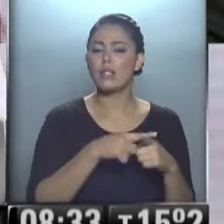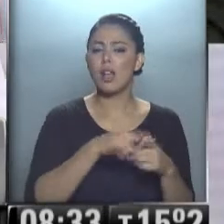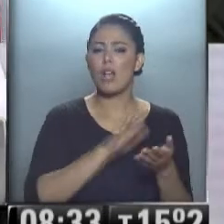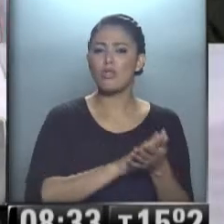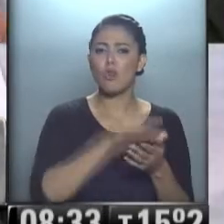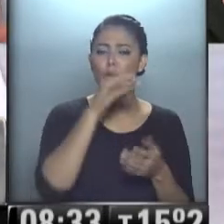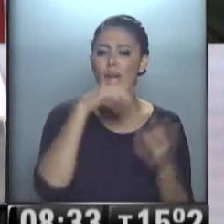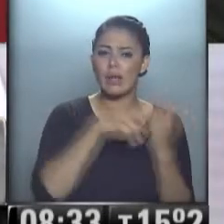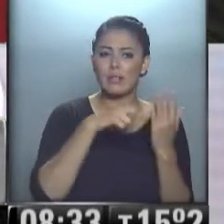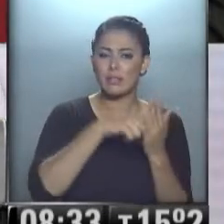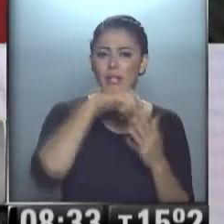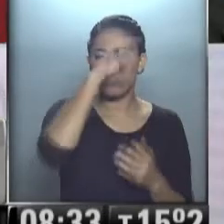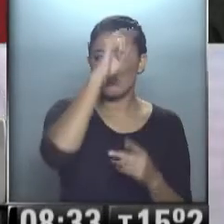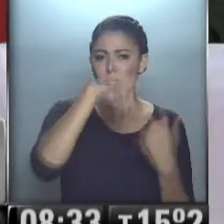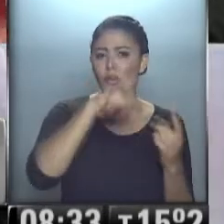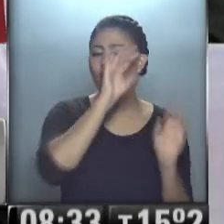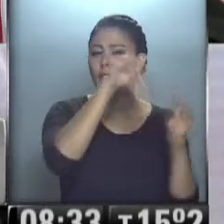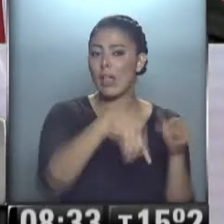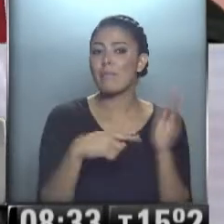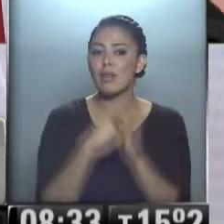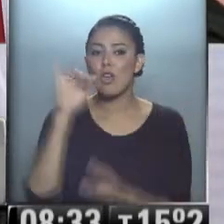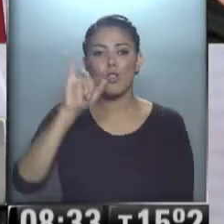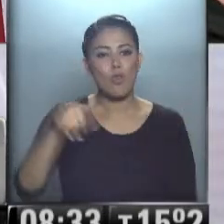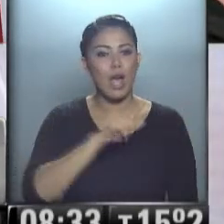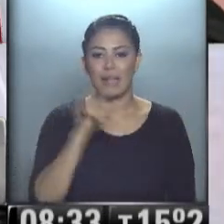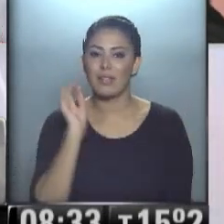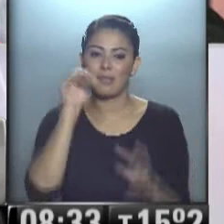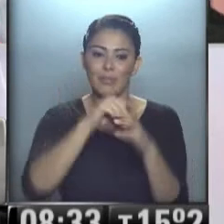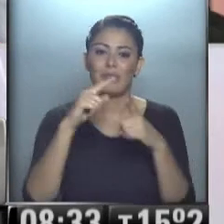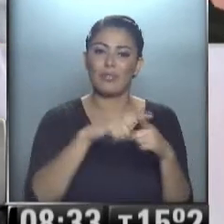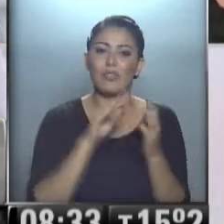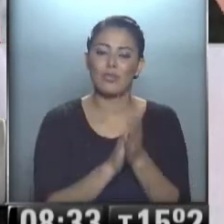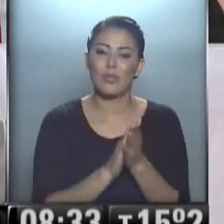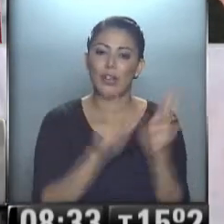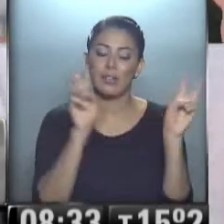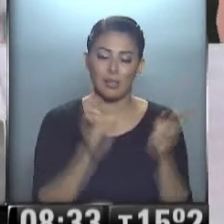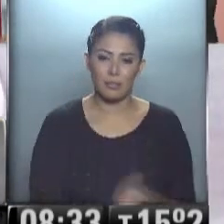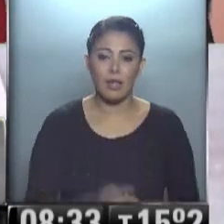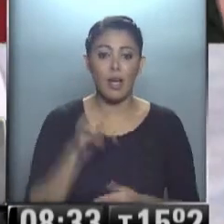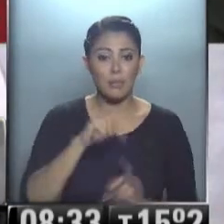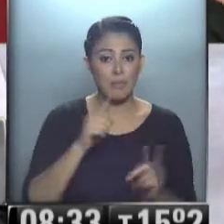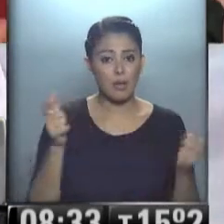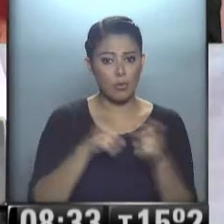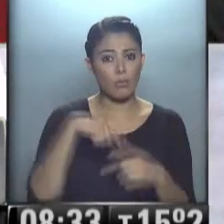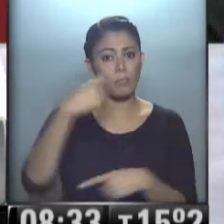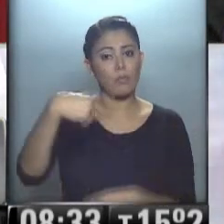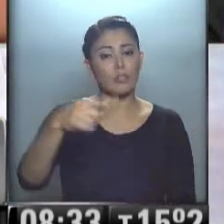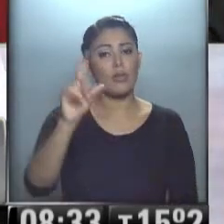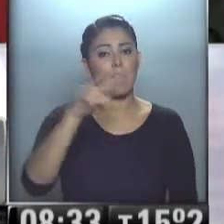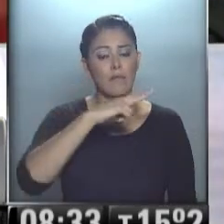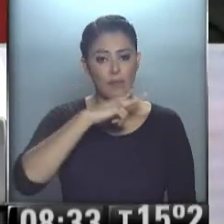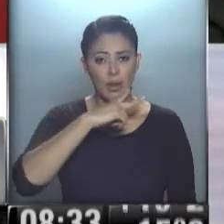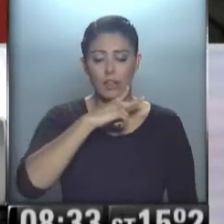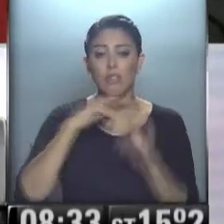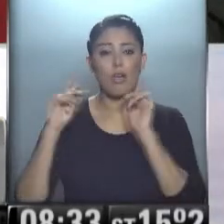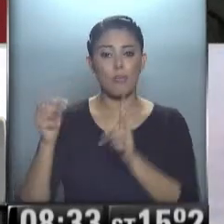gobierno pero que no aceptan la convocatoria a sentarse a discutir sobre esta cuestión va a seguir esta reunión el día viernes la de los